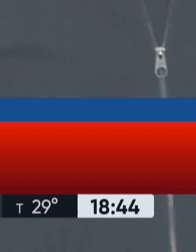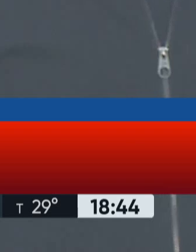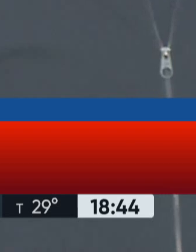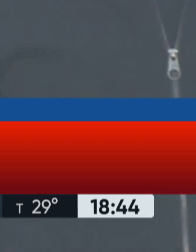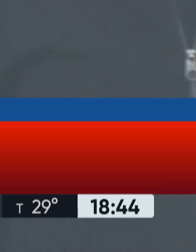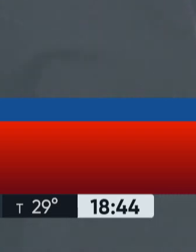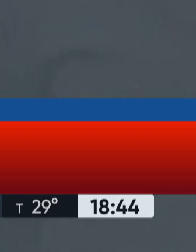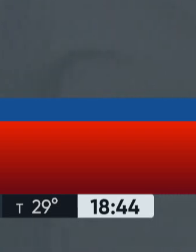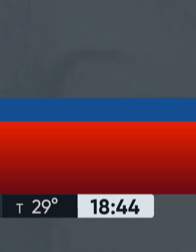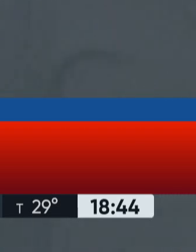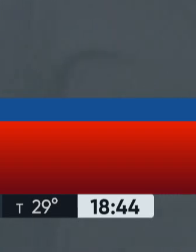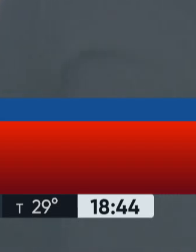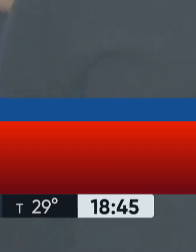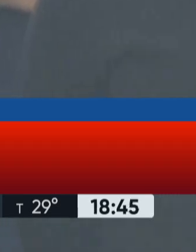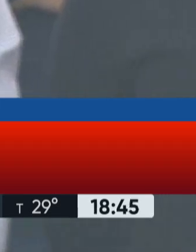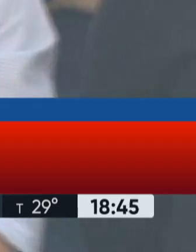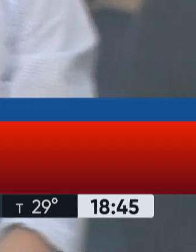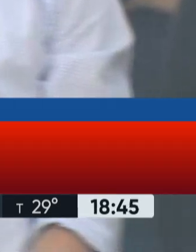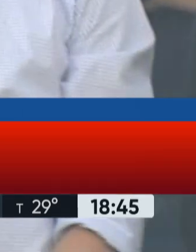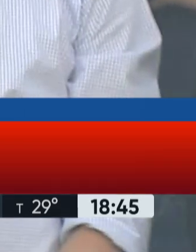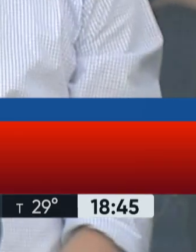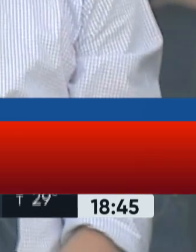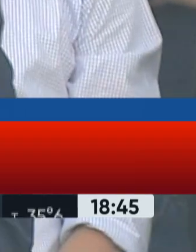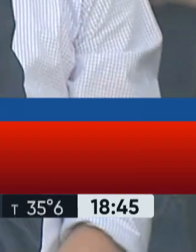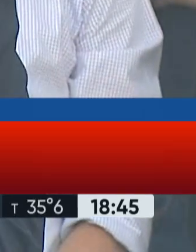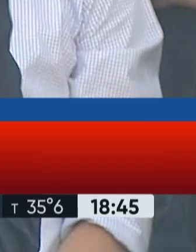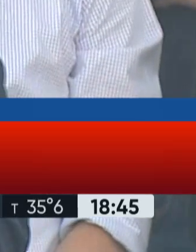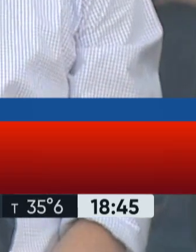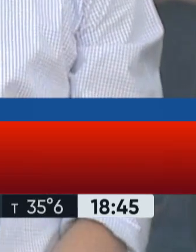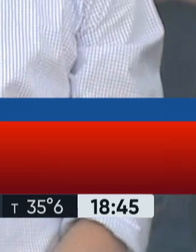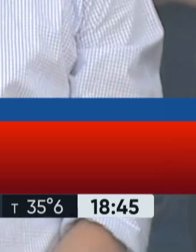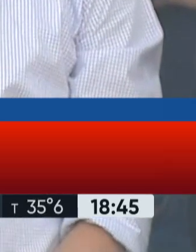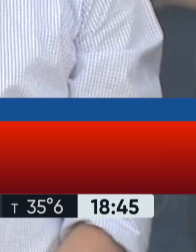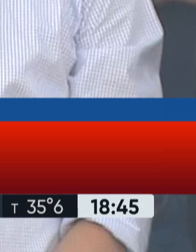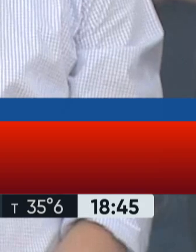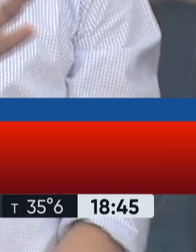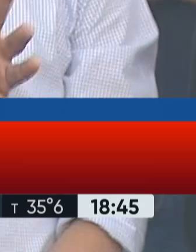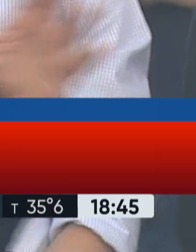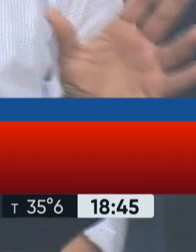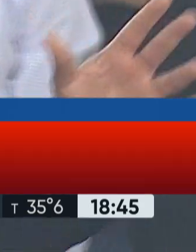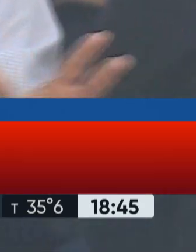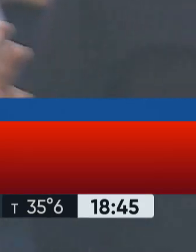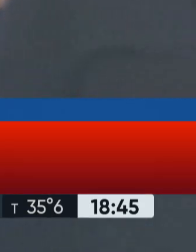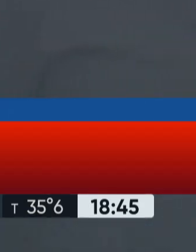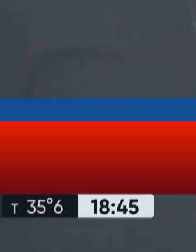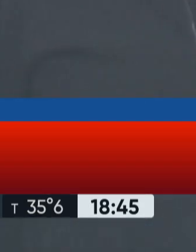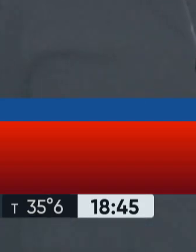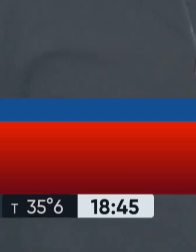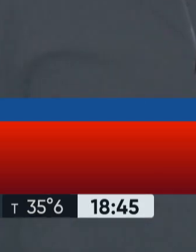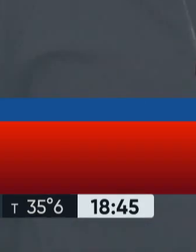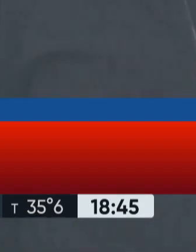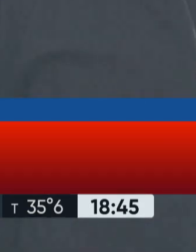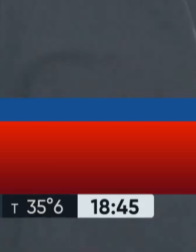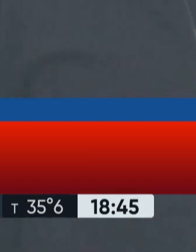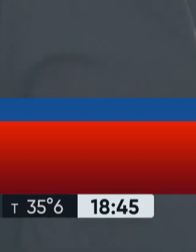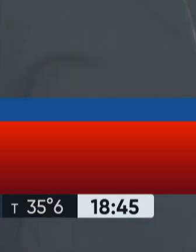la pandemia del gobierno de la Alianza, que había generado una caída de nuestra economía impresionante,